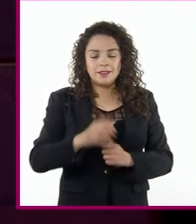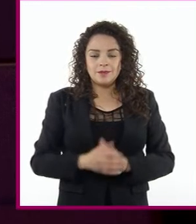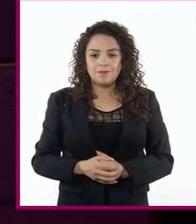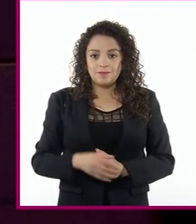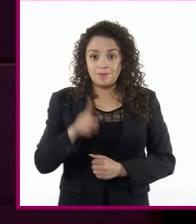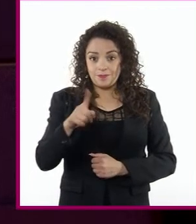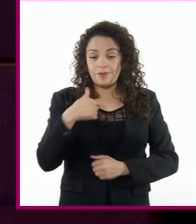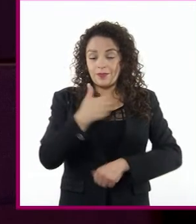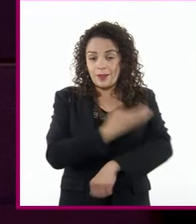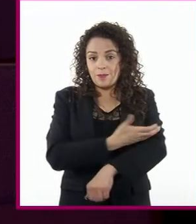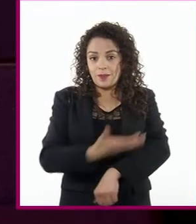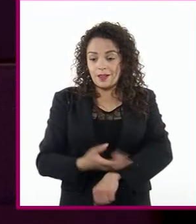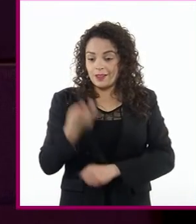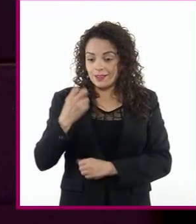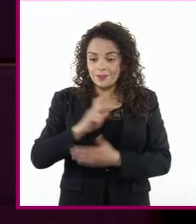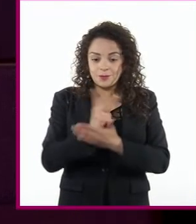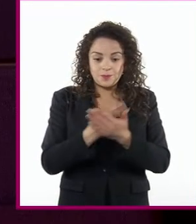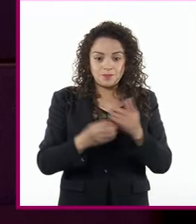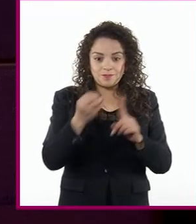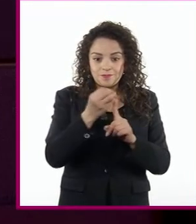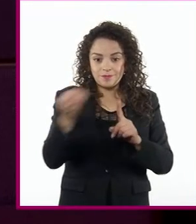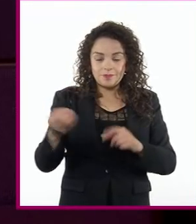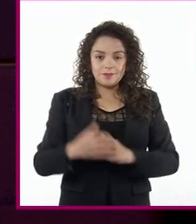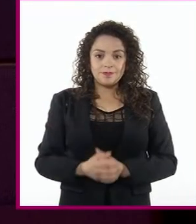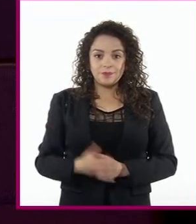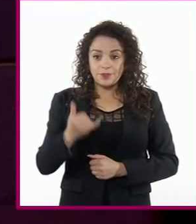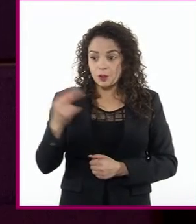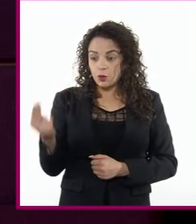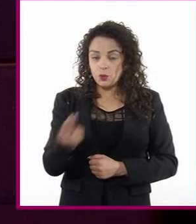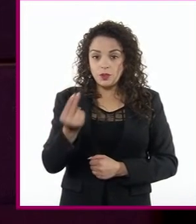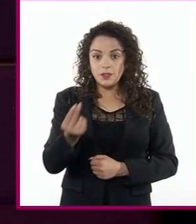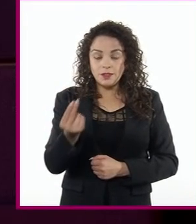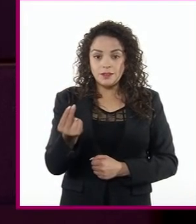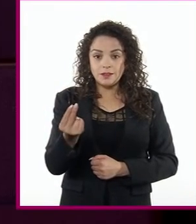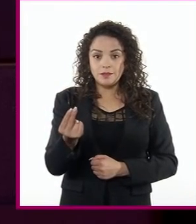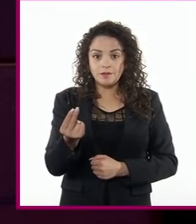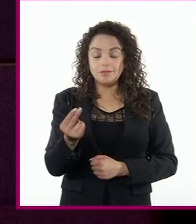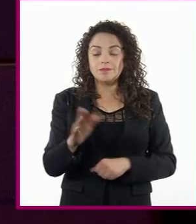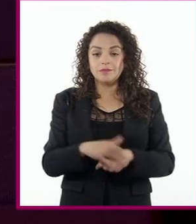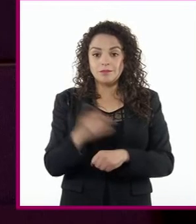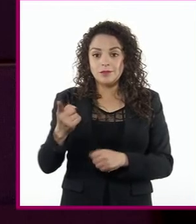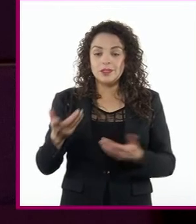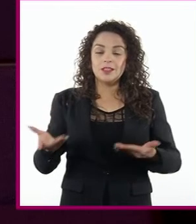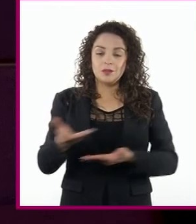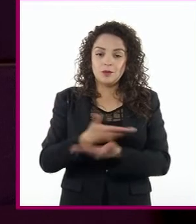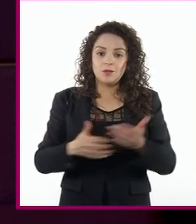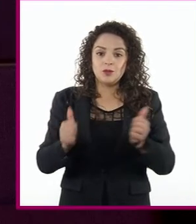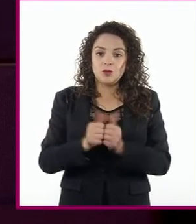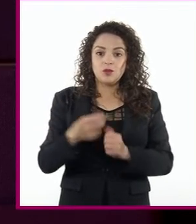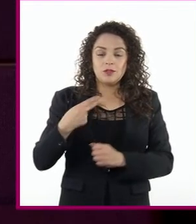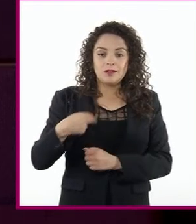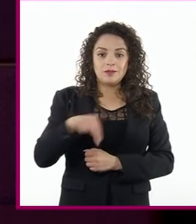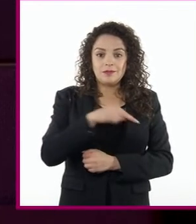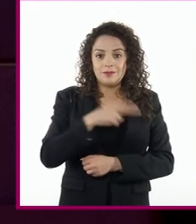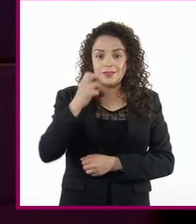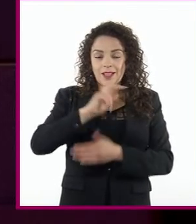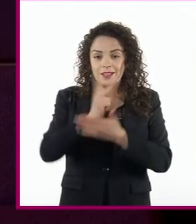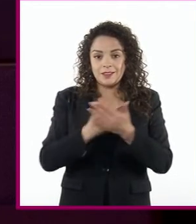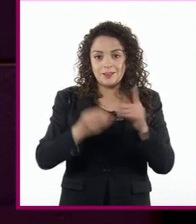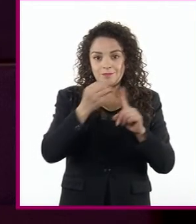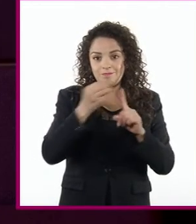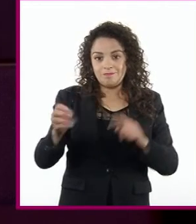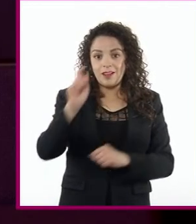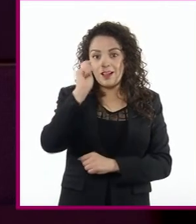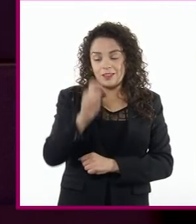me acompañaron en esta sesión, y a ustedes por compartir con nosotros esta sesión